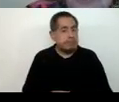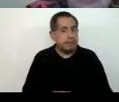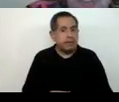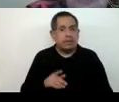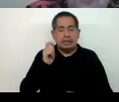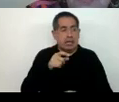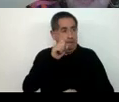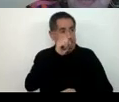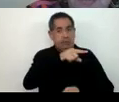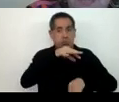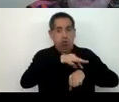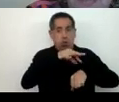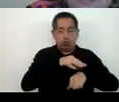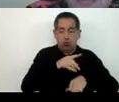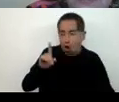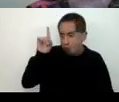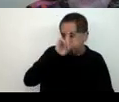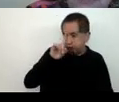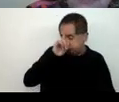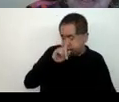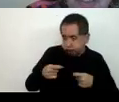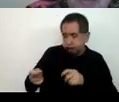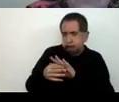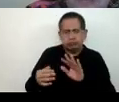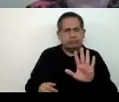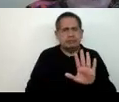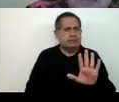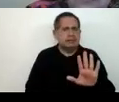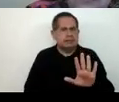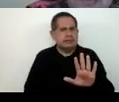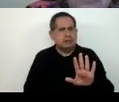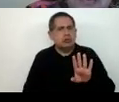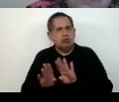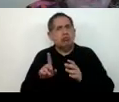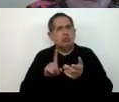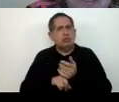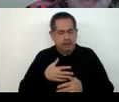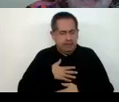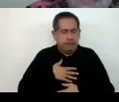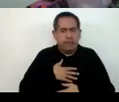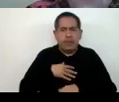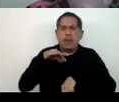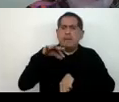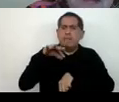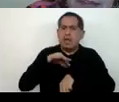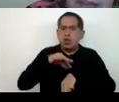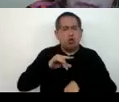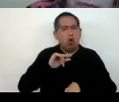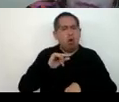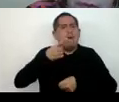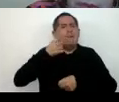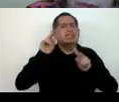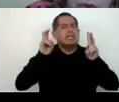propio cirujano el que realiza este proceso. Generalmente es un médico de primer nivel de